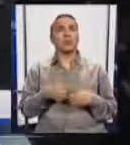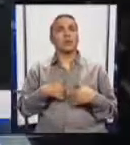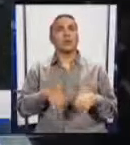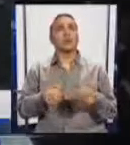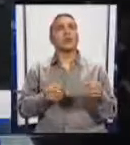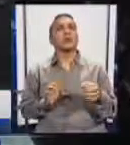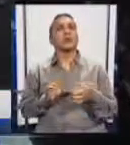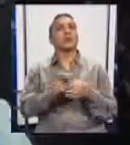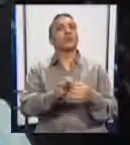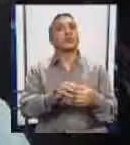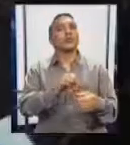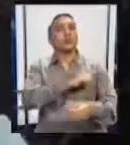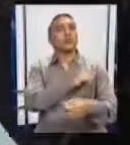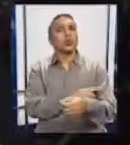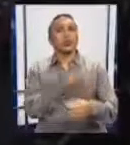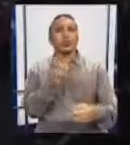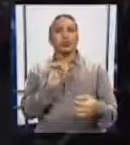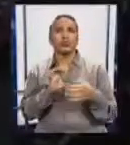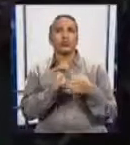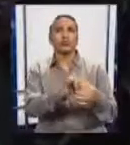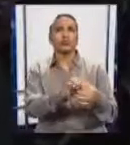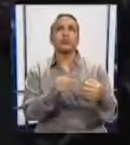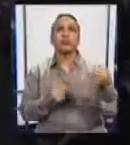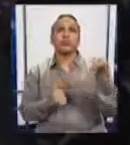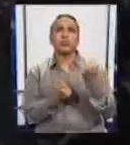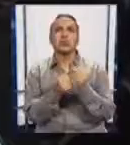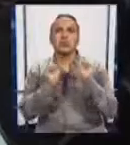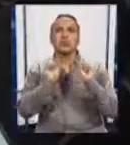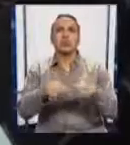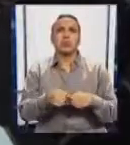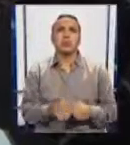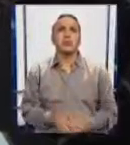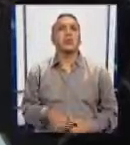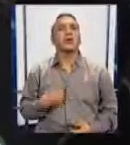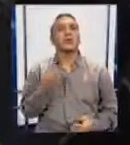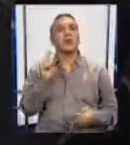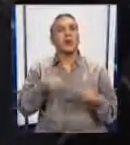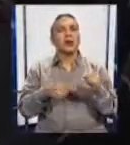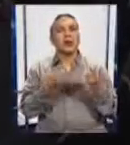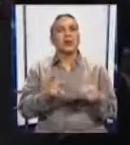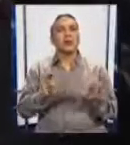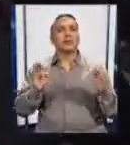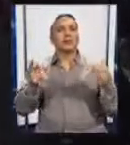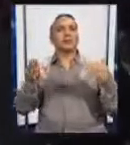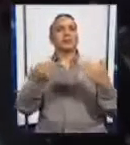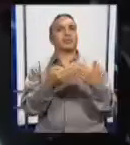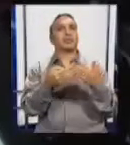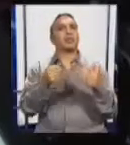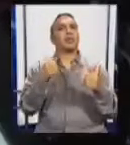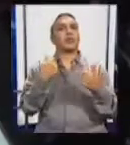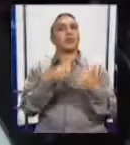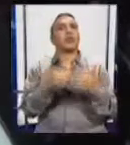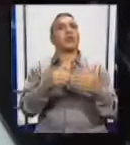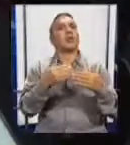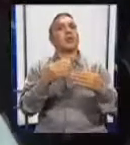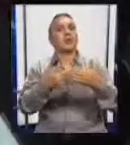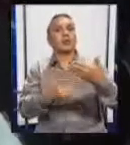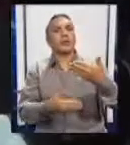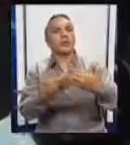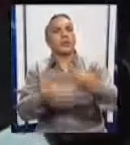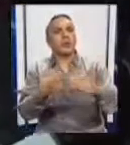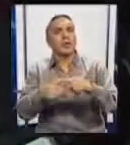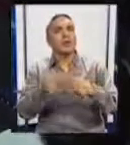unirnos, ser fuertes, ser uno solo, el apoyo, porque prácticamente se ha cerrado el círculo a través de los catálogos dinámicos o